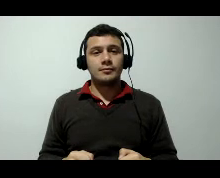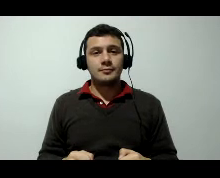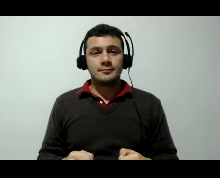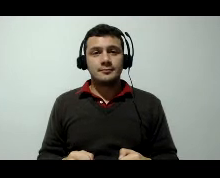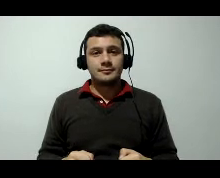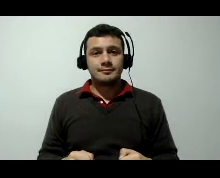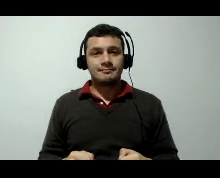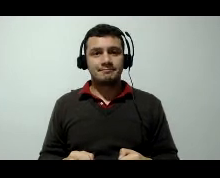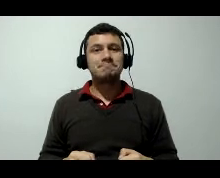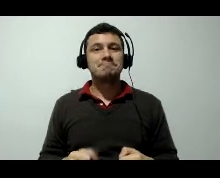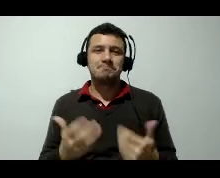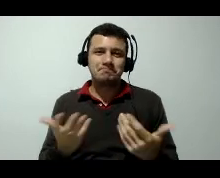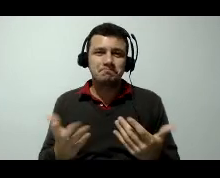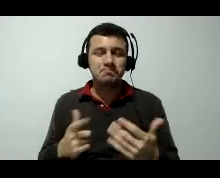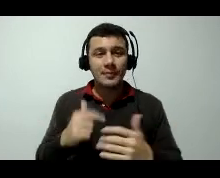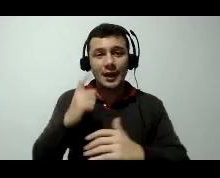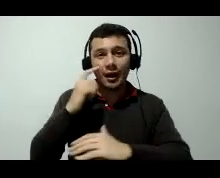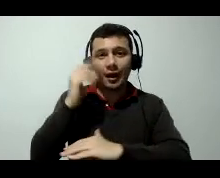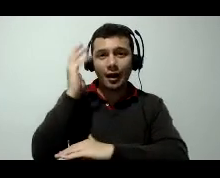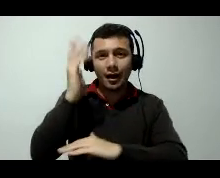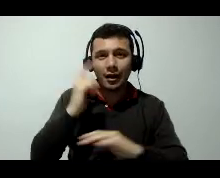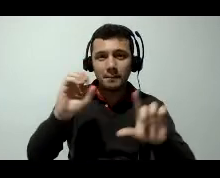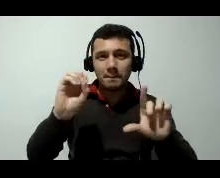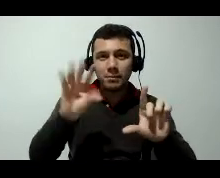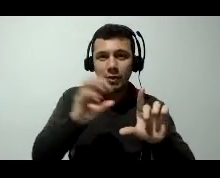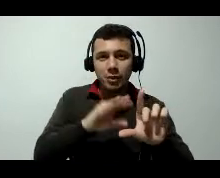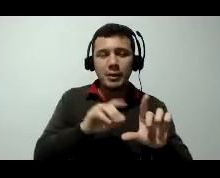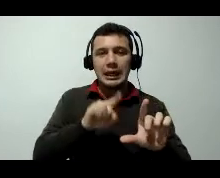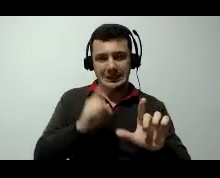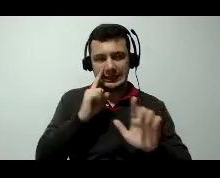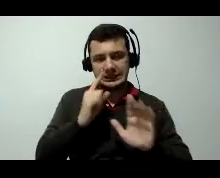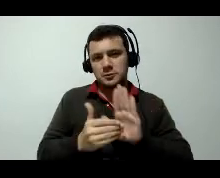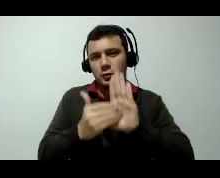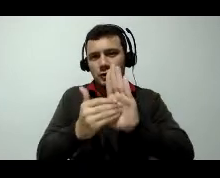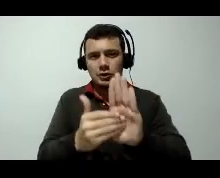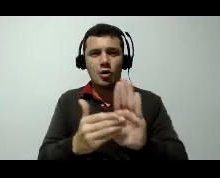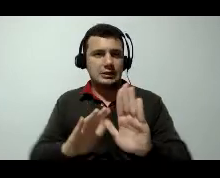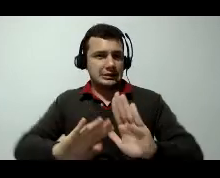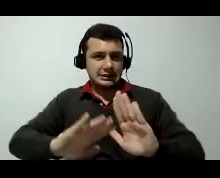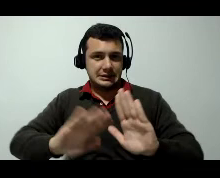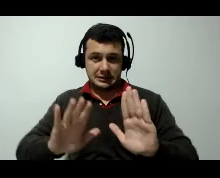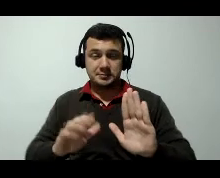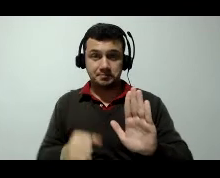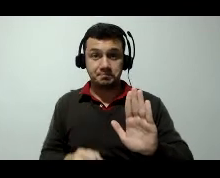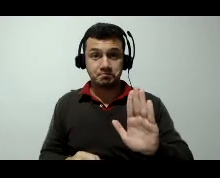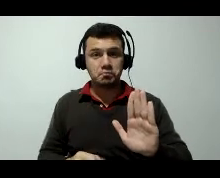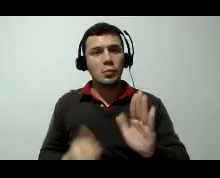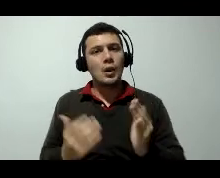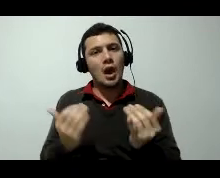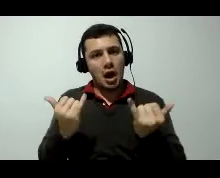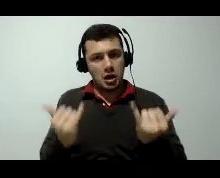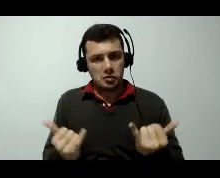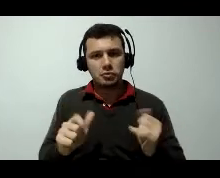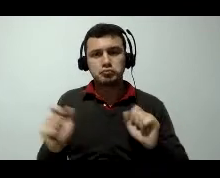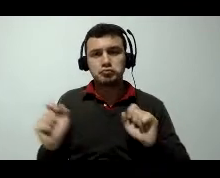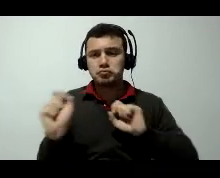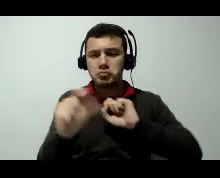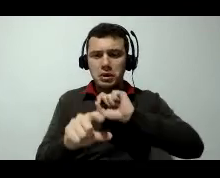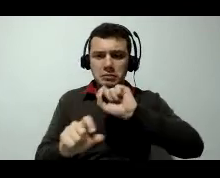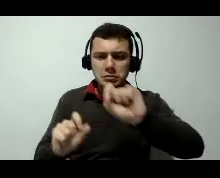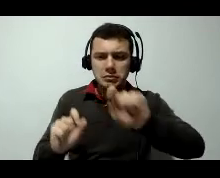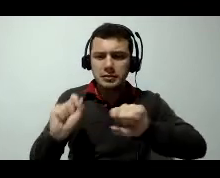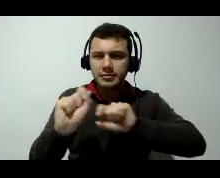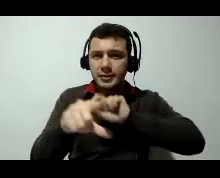Este fue como la presentación que les traje en la tarde de hoy. Ahorita vamos a pasar a un espacio de preguntas para